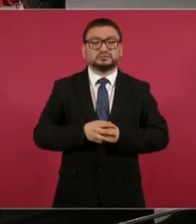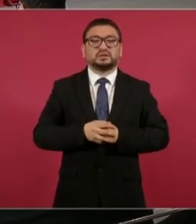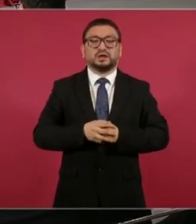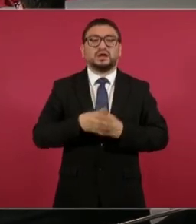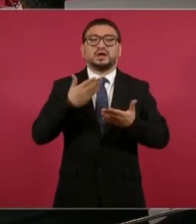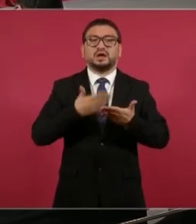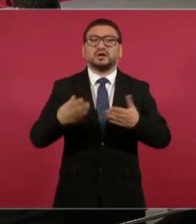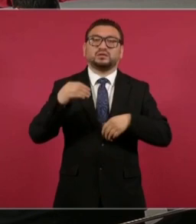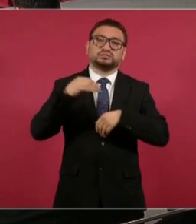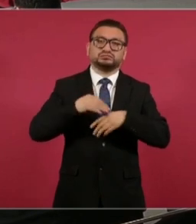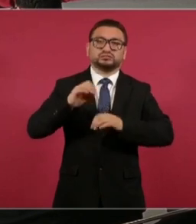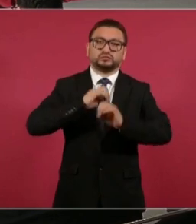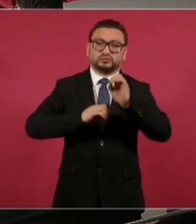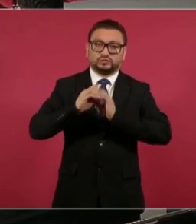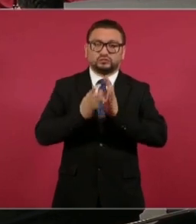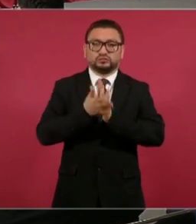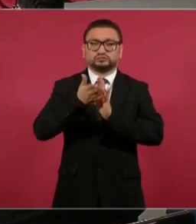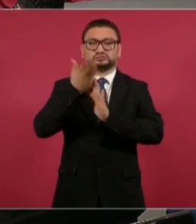sino